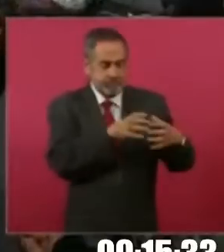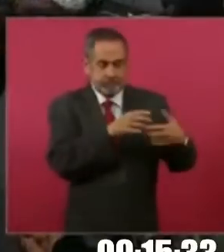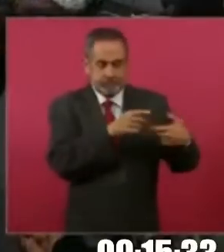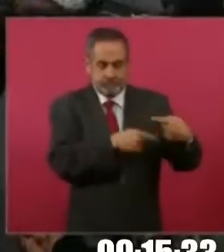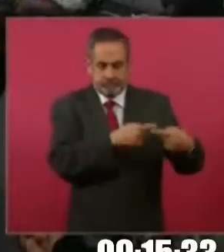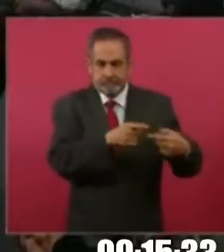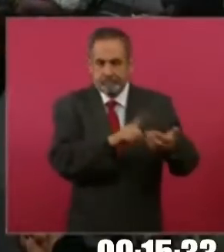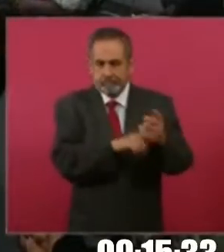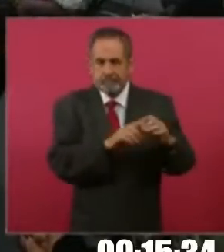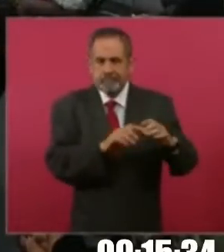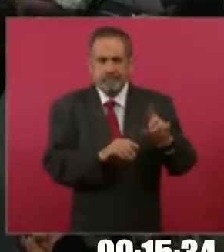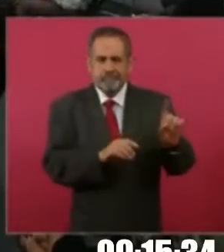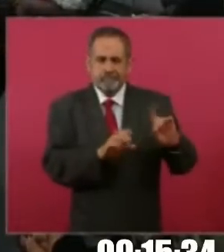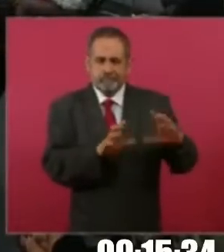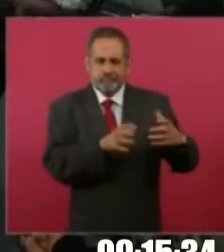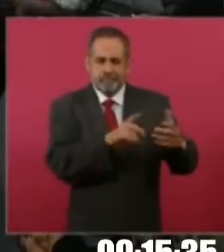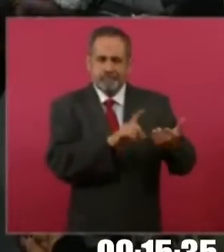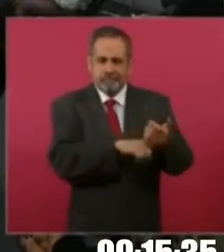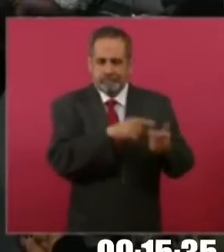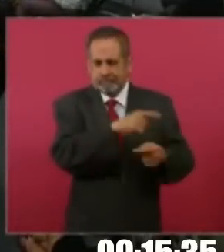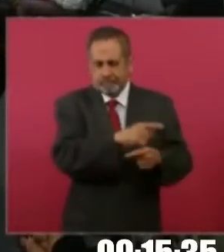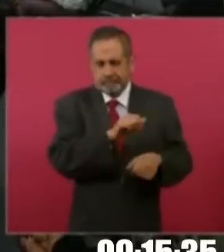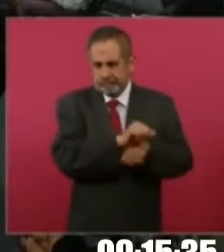la derecha de Argentina